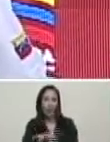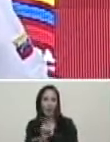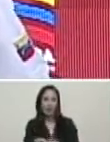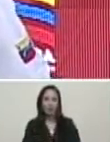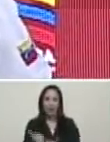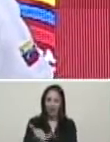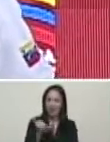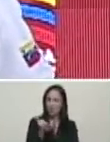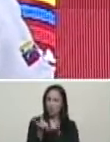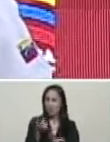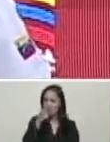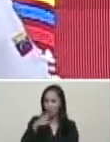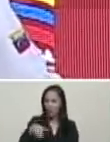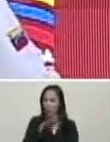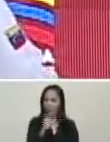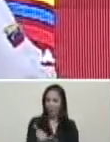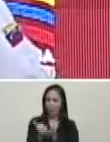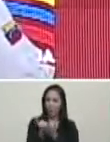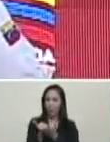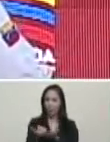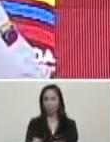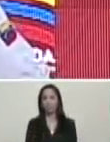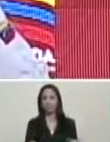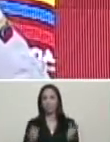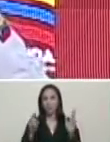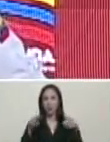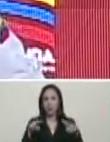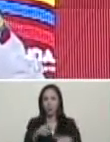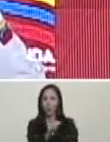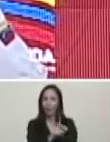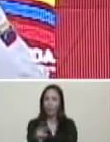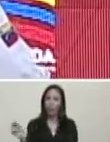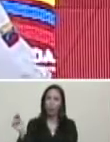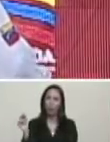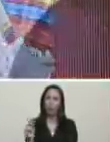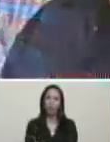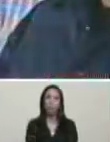¿Ayudar al pueblo? ¿Qué es lo que quiere de Venezuela?